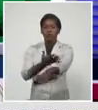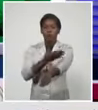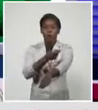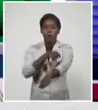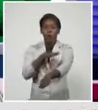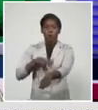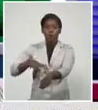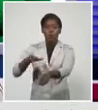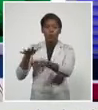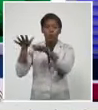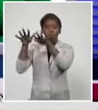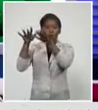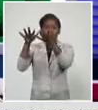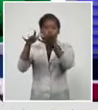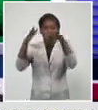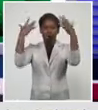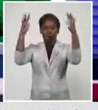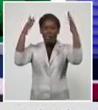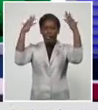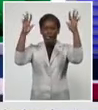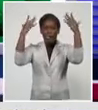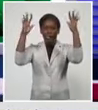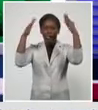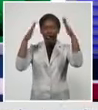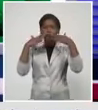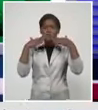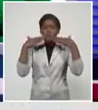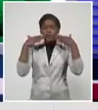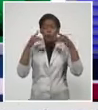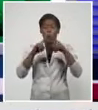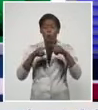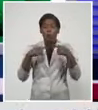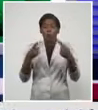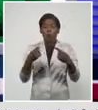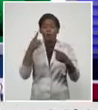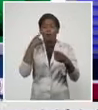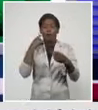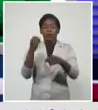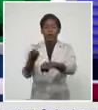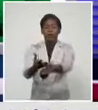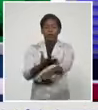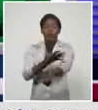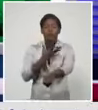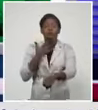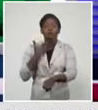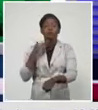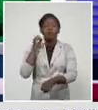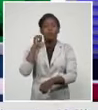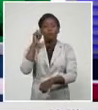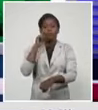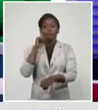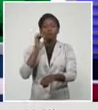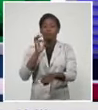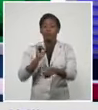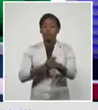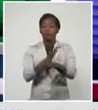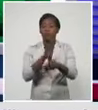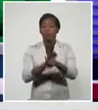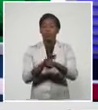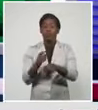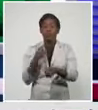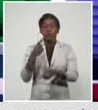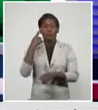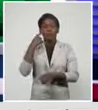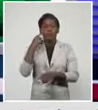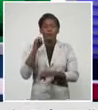a aplaudir, a reconocerlo, y realmente demuestra el reconocimiento de nuestro país, de nuestro pueblo,